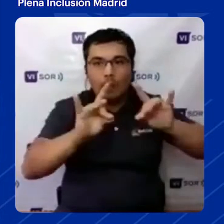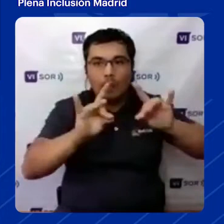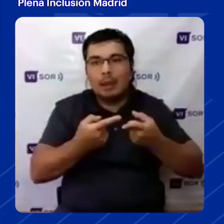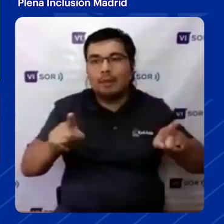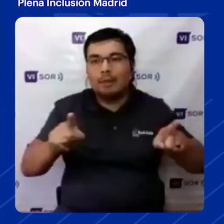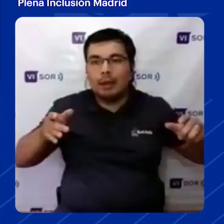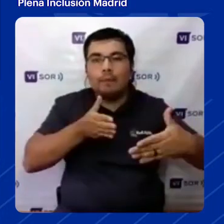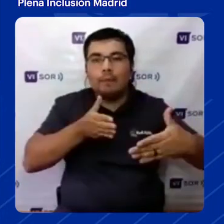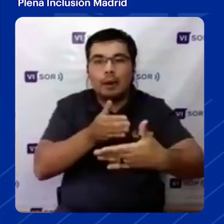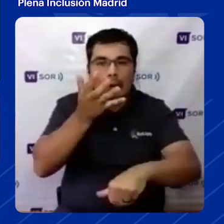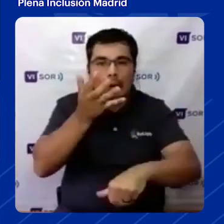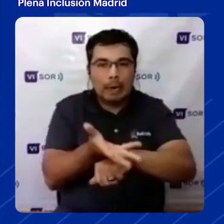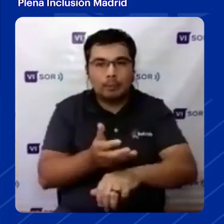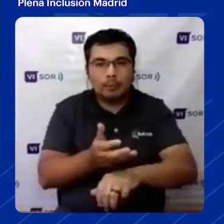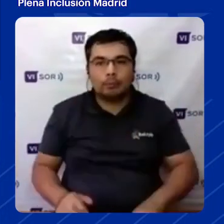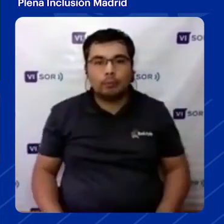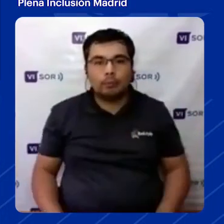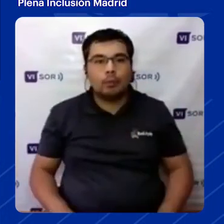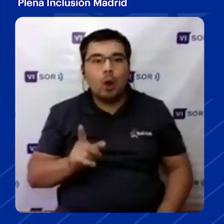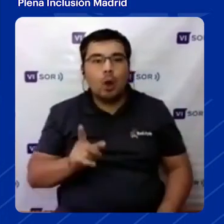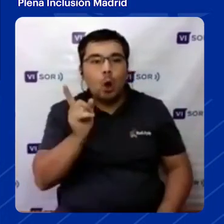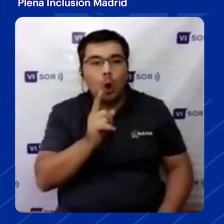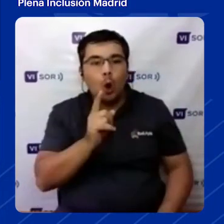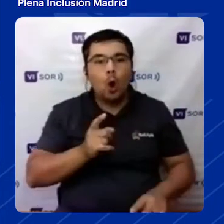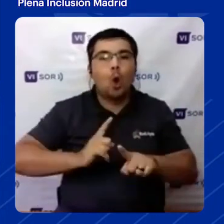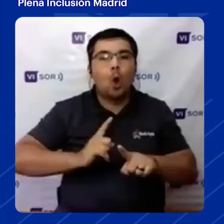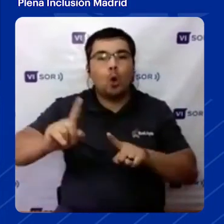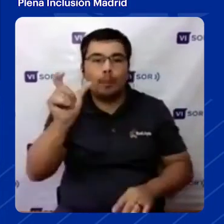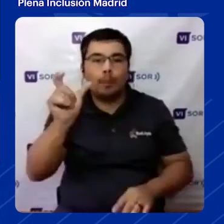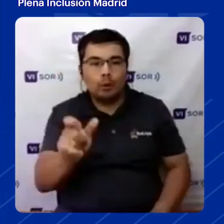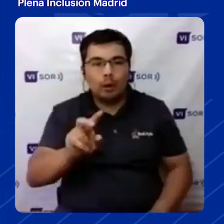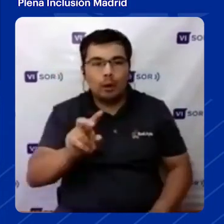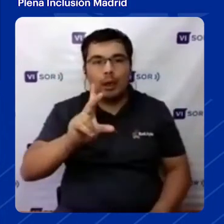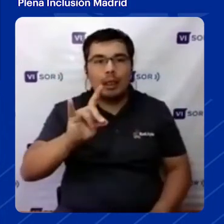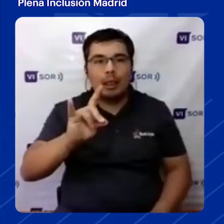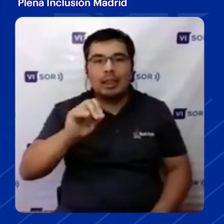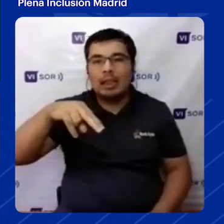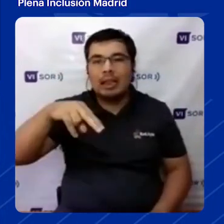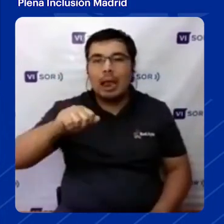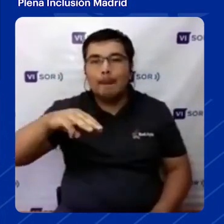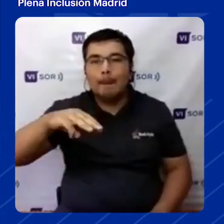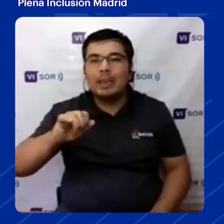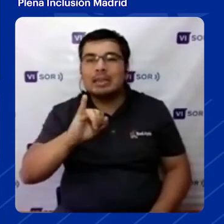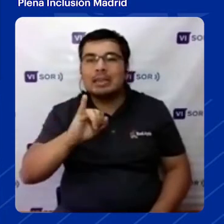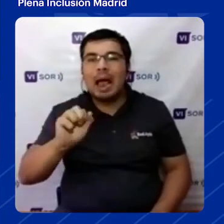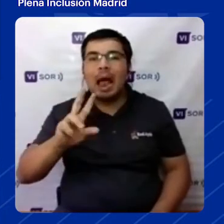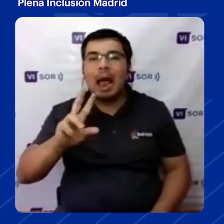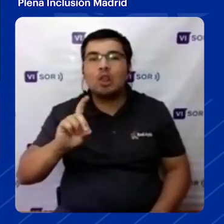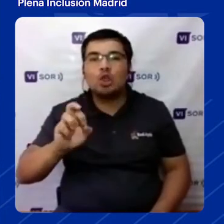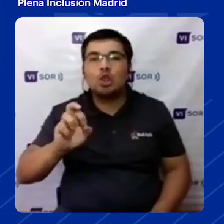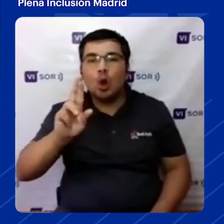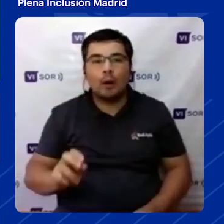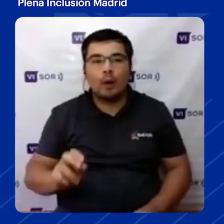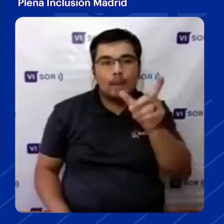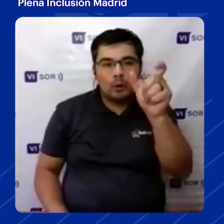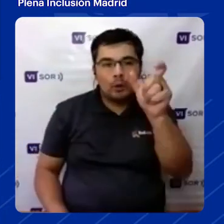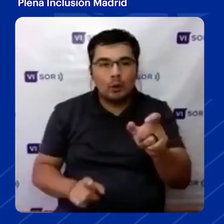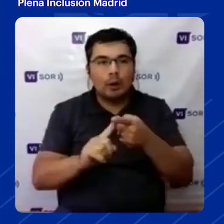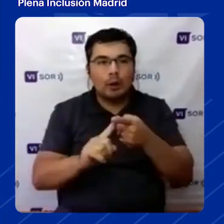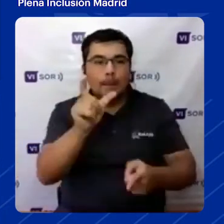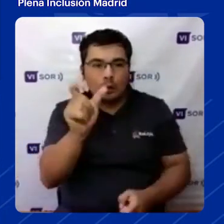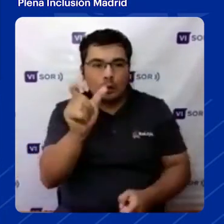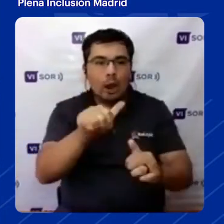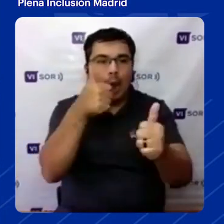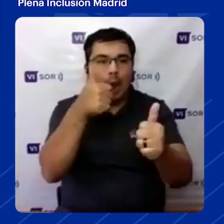Y finalmente el dinamizador, que es la persona de apoyo que está con el grupo de validación y que está formada también en lectura fácil con experiencia